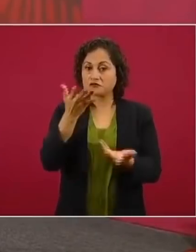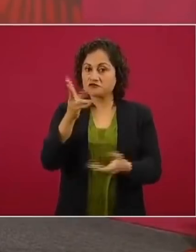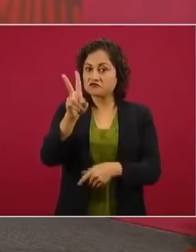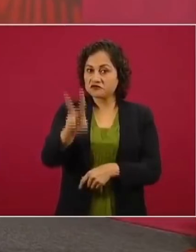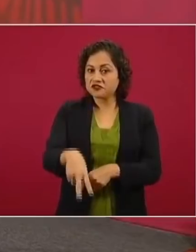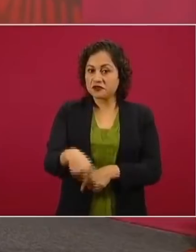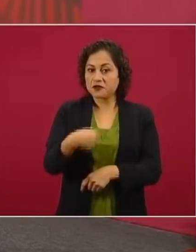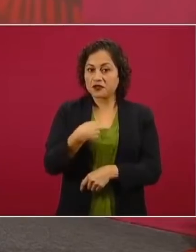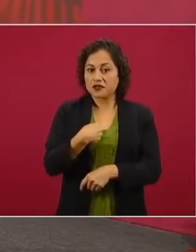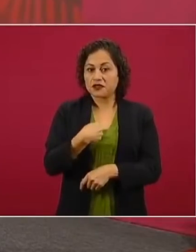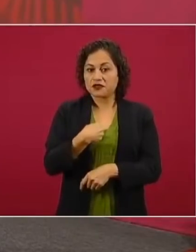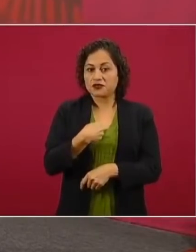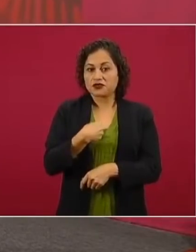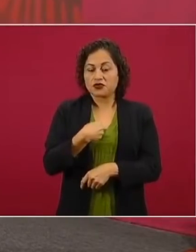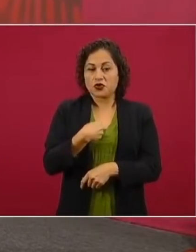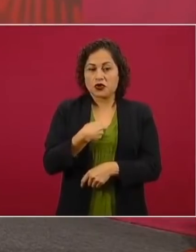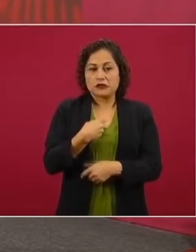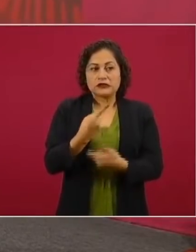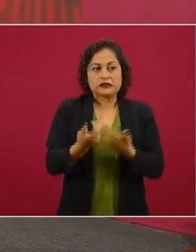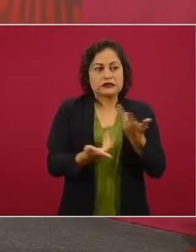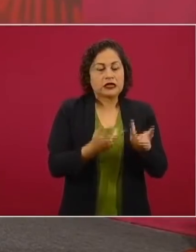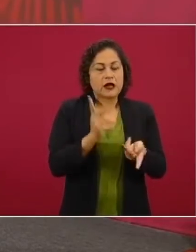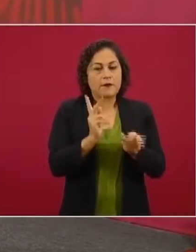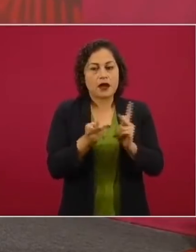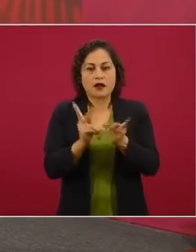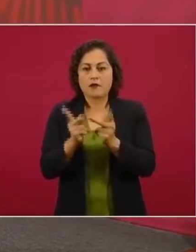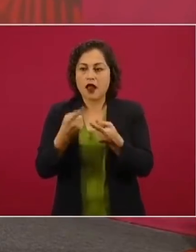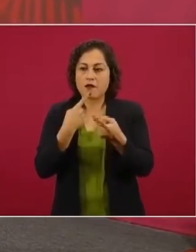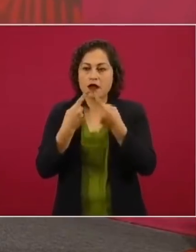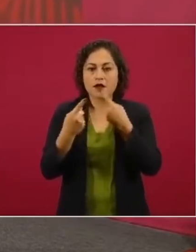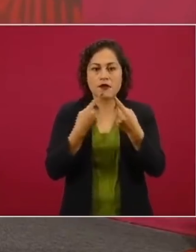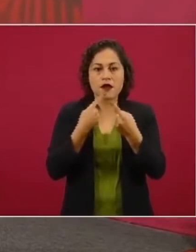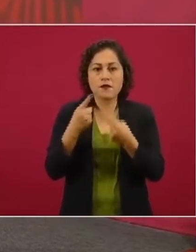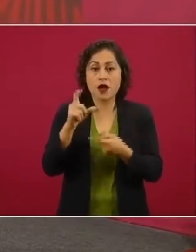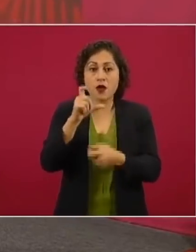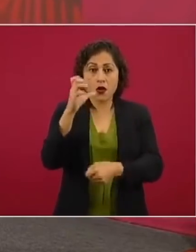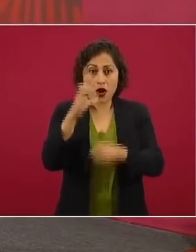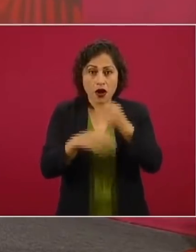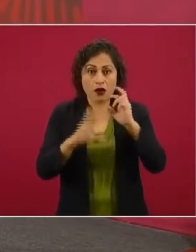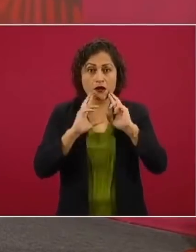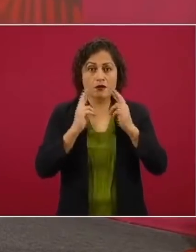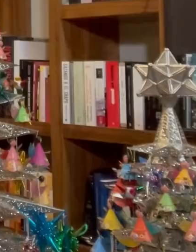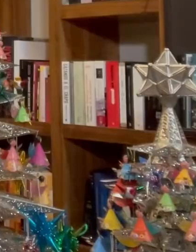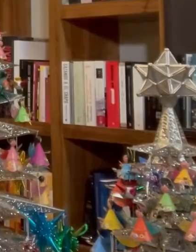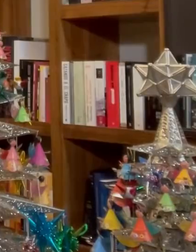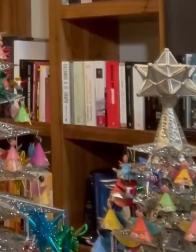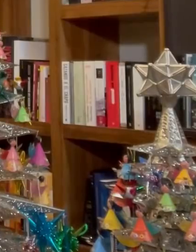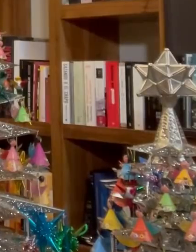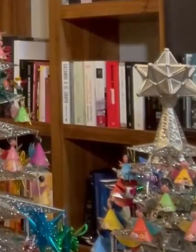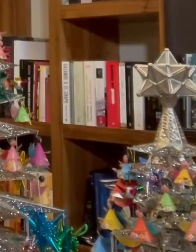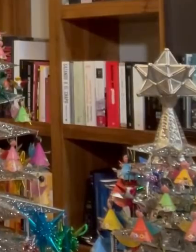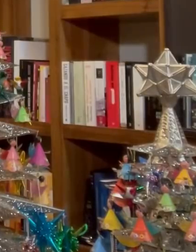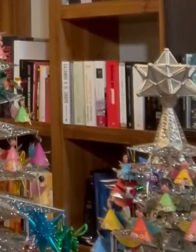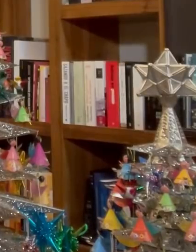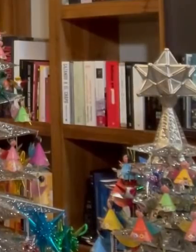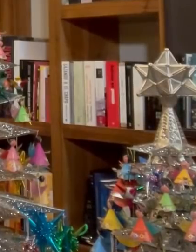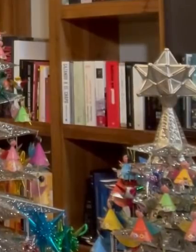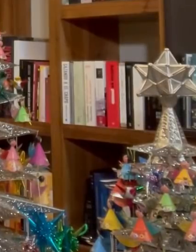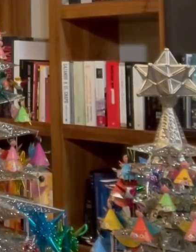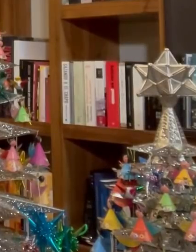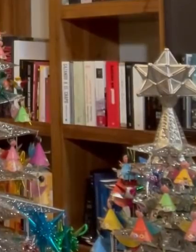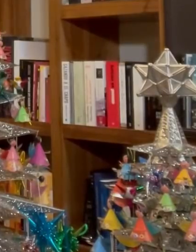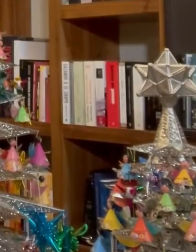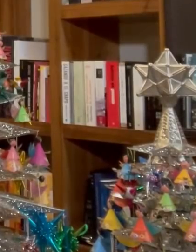corrigió. Dijo que sí hay diferencia de causales entre los homicidios y los feminicidios. El Tribunal Electoral del Poder Judicial